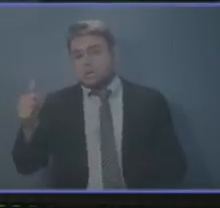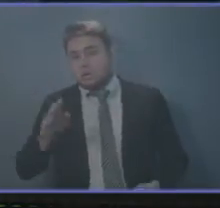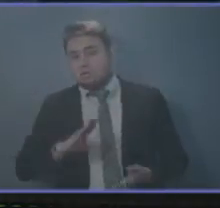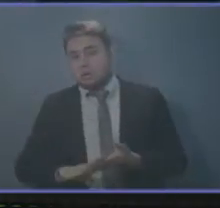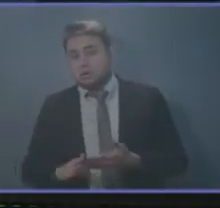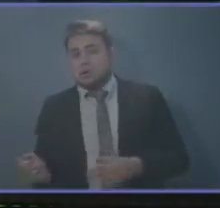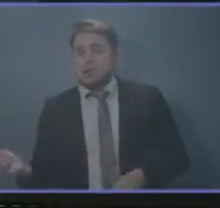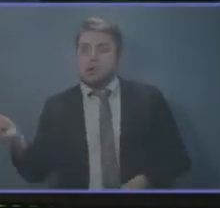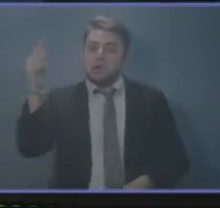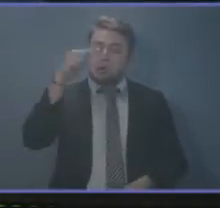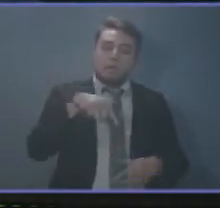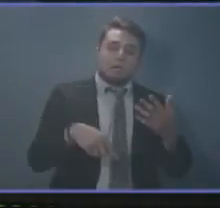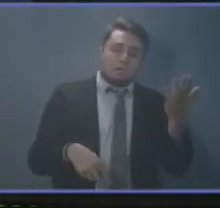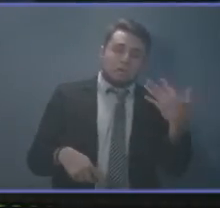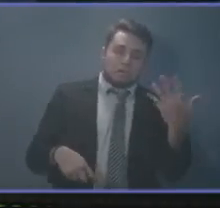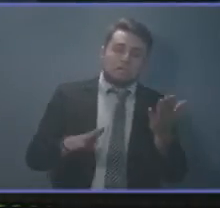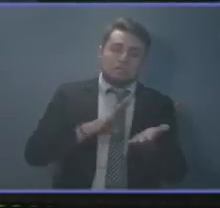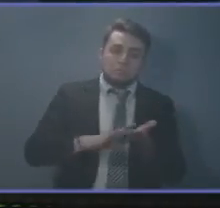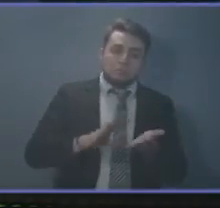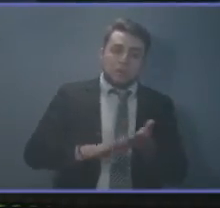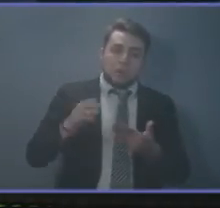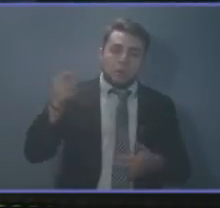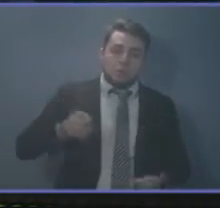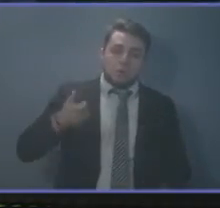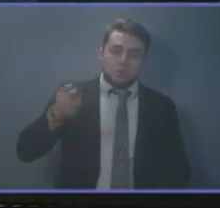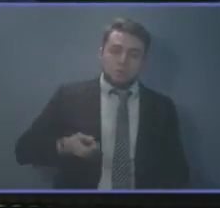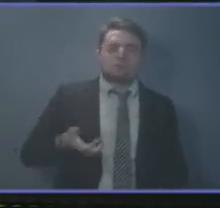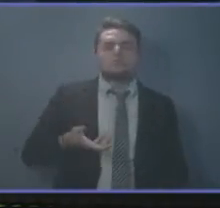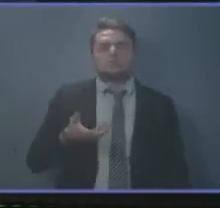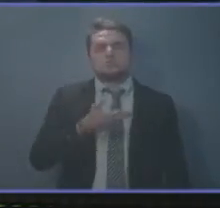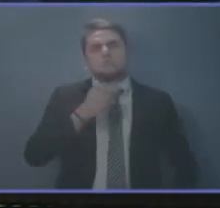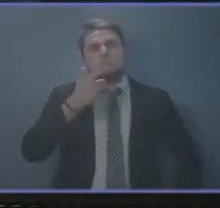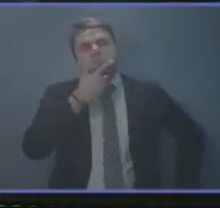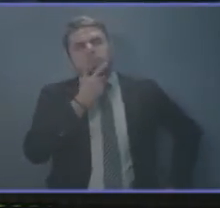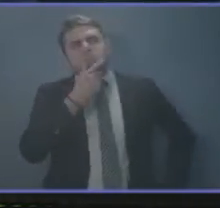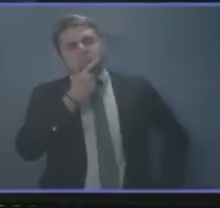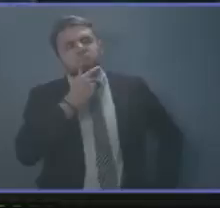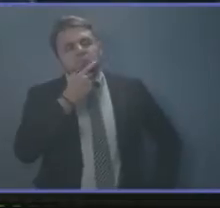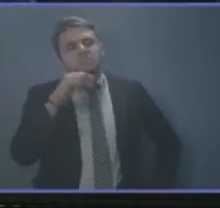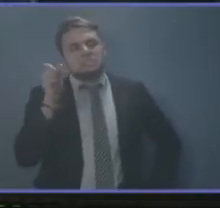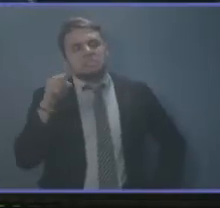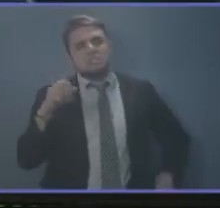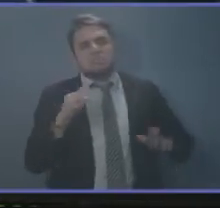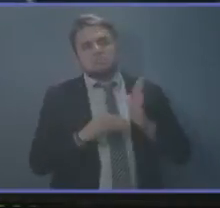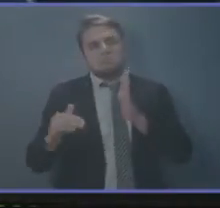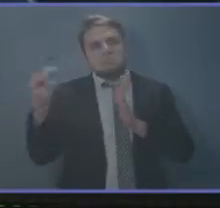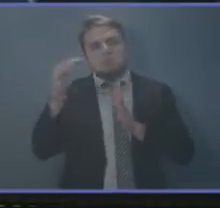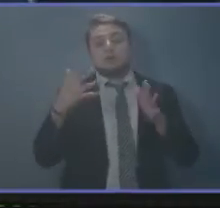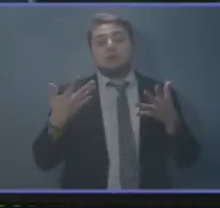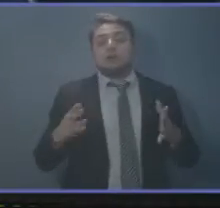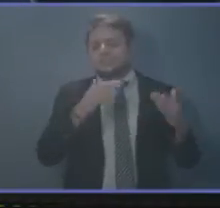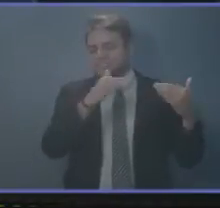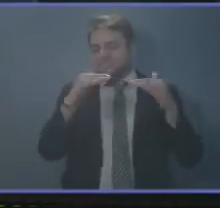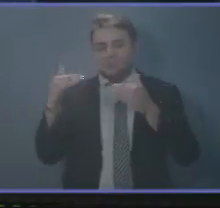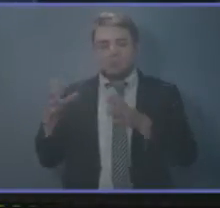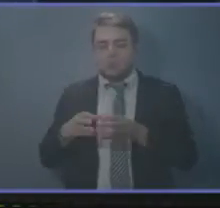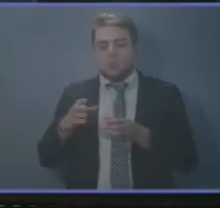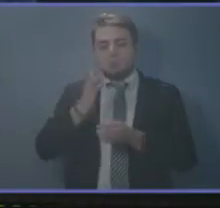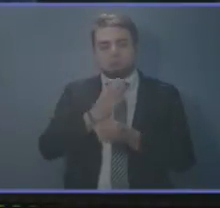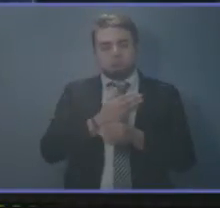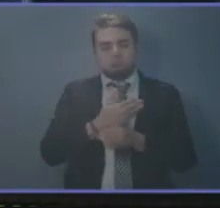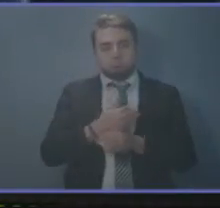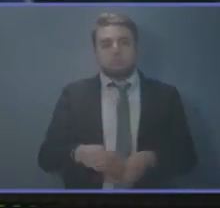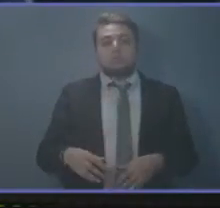una multa excesiva, lo cual nos hizo pues discutirlo ya con los diferentes grupos parlamentarios y llegar a